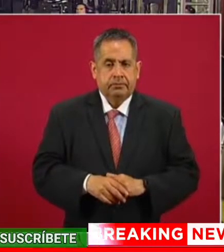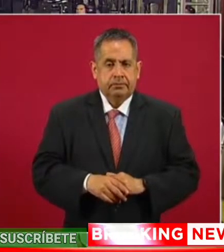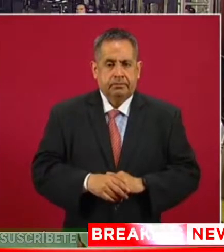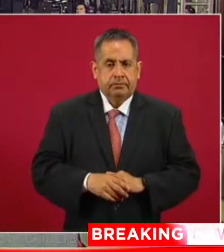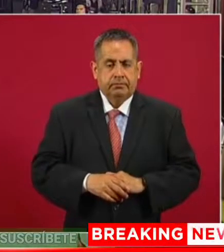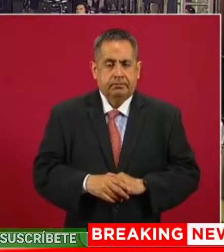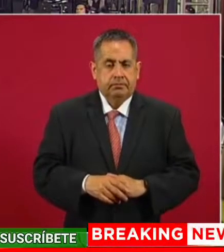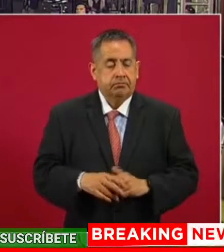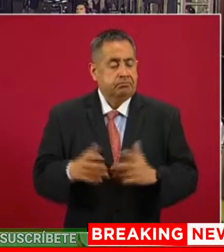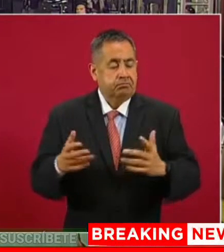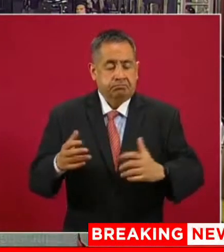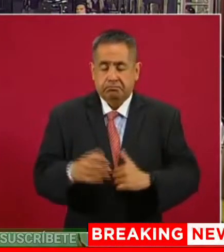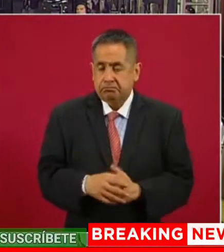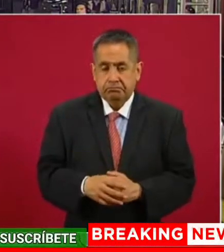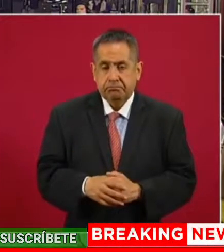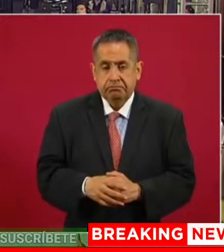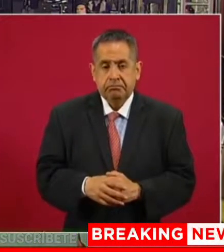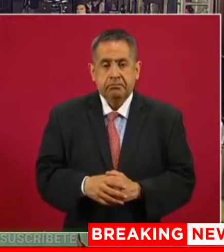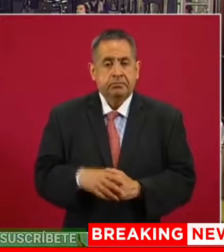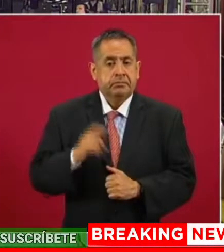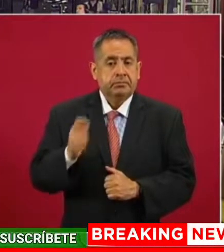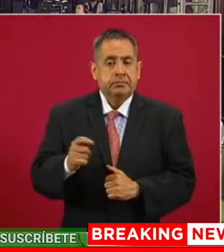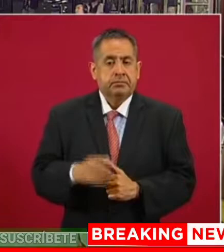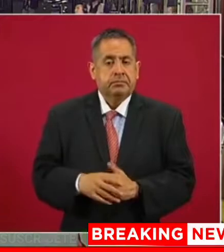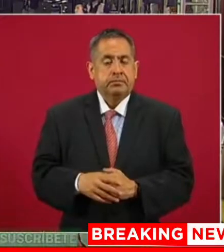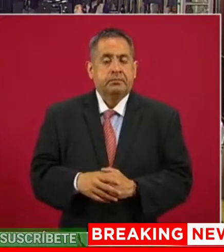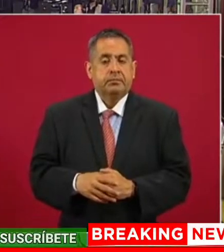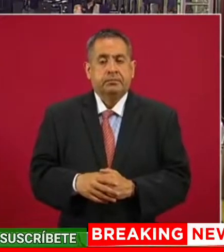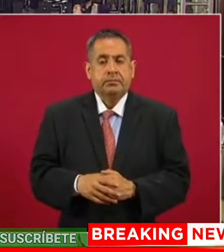Pues que no se puede